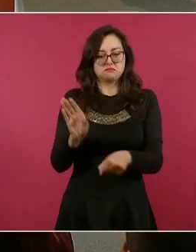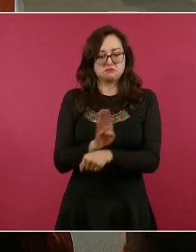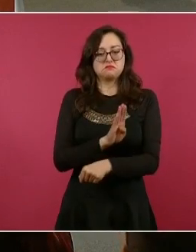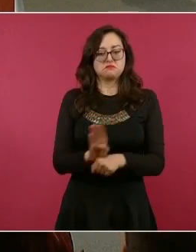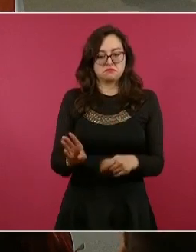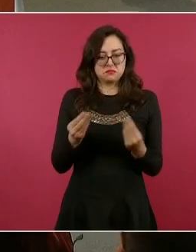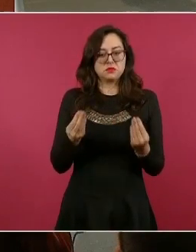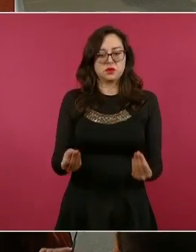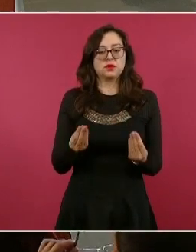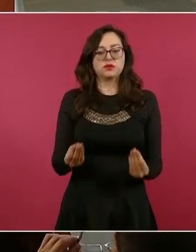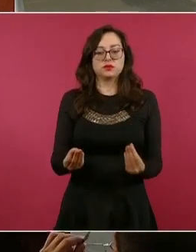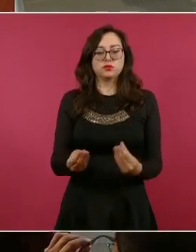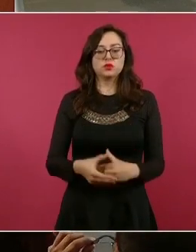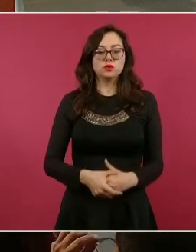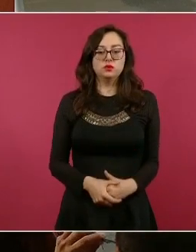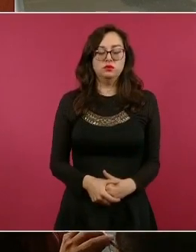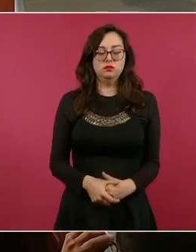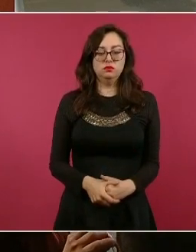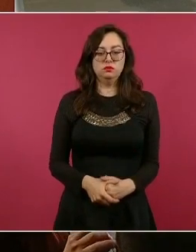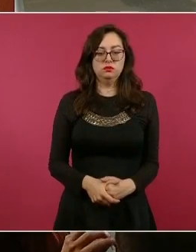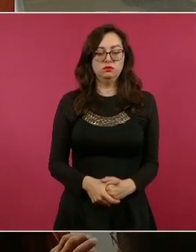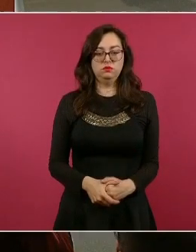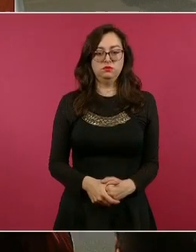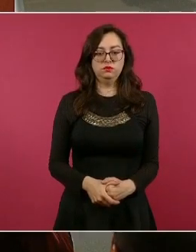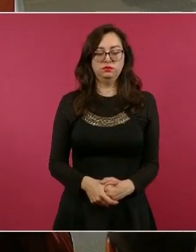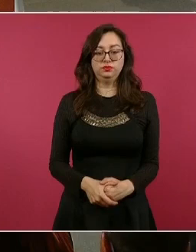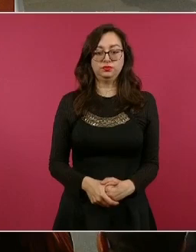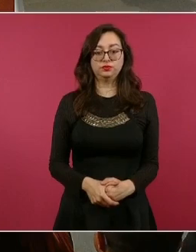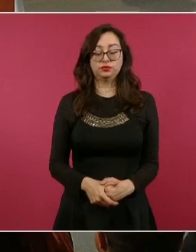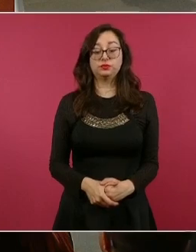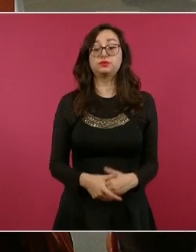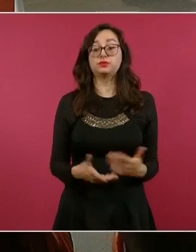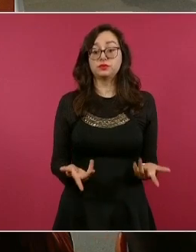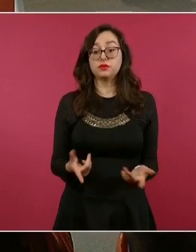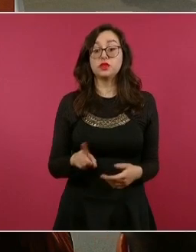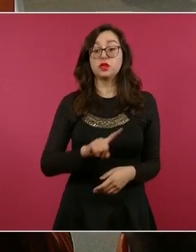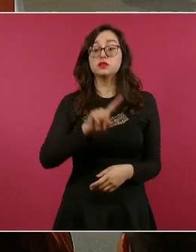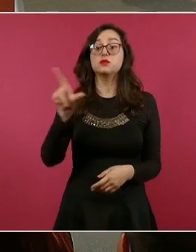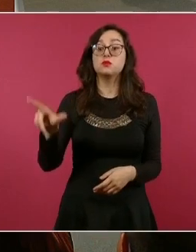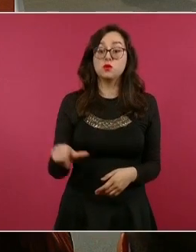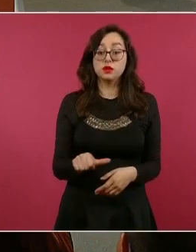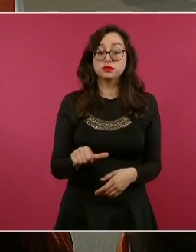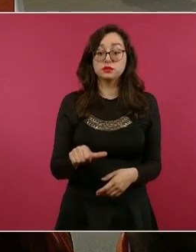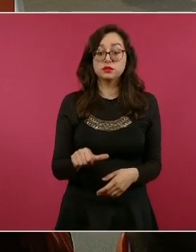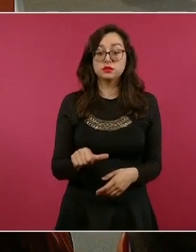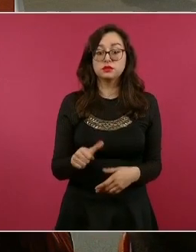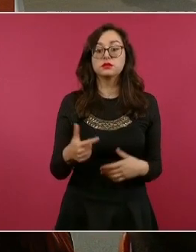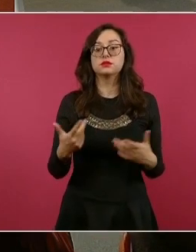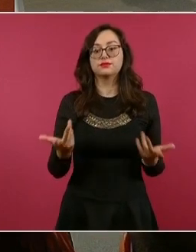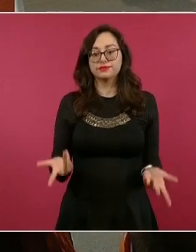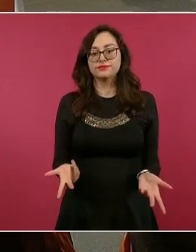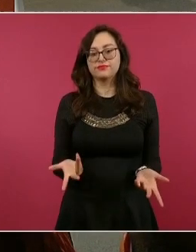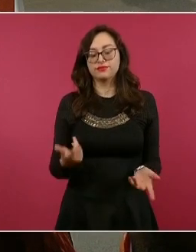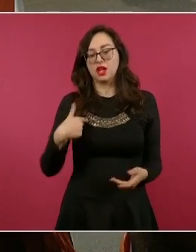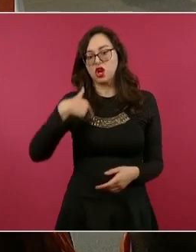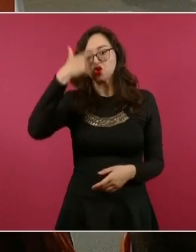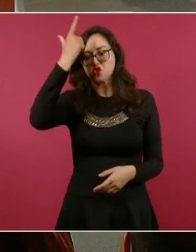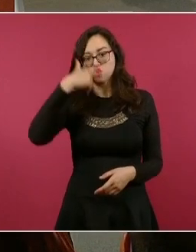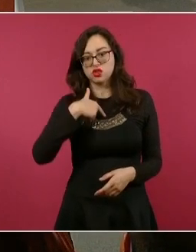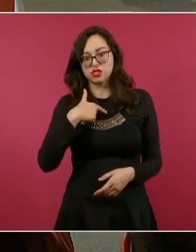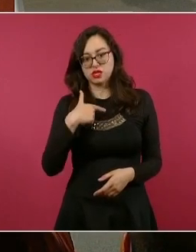esa zona. Y llegando a Vallarta, pues me habló Alicia con lo